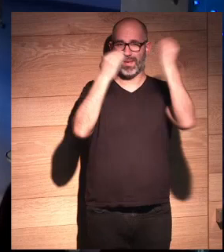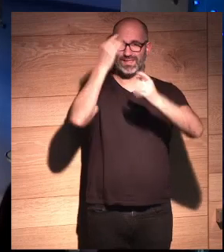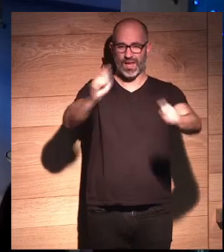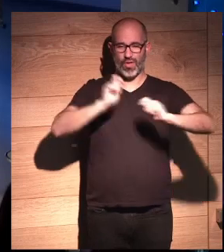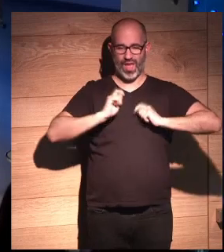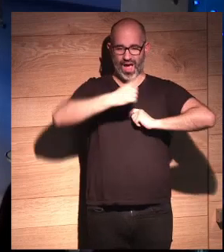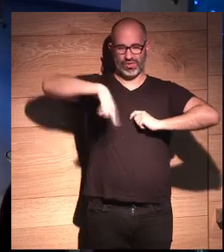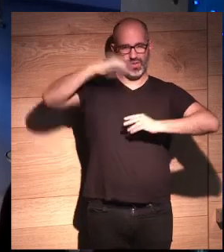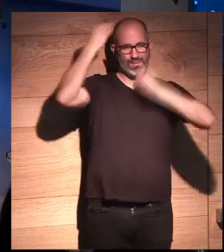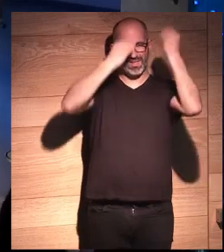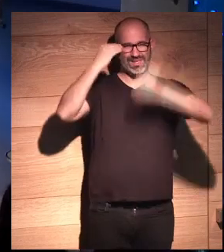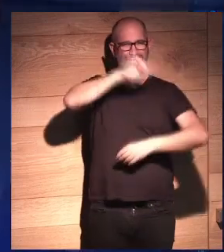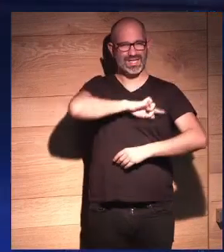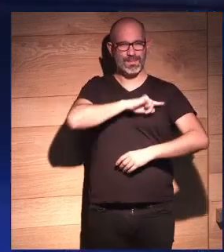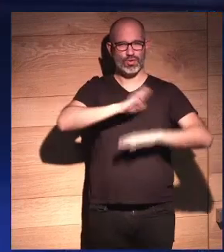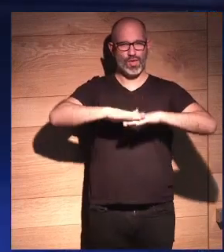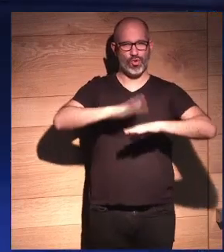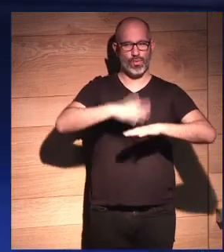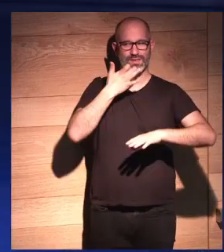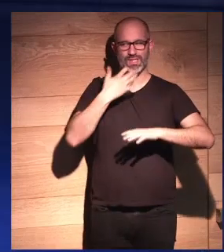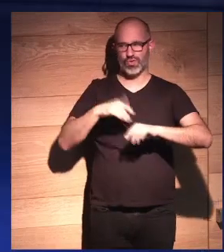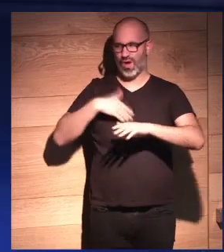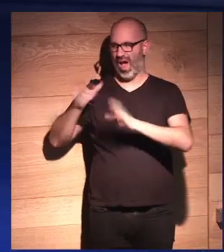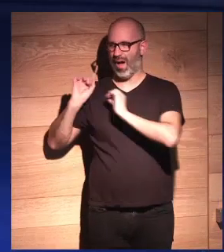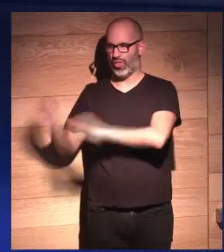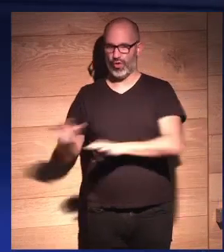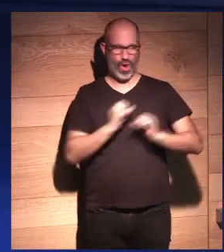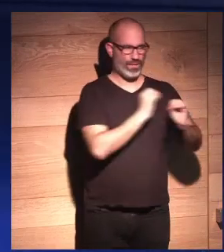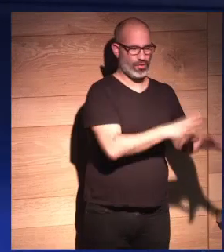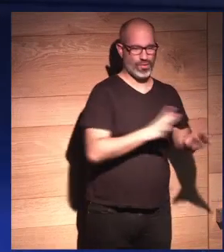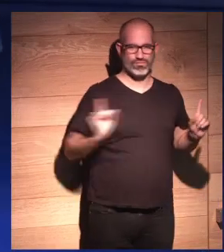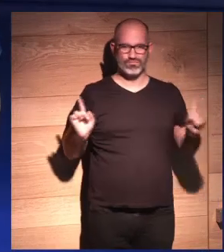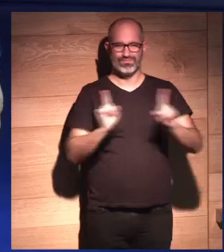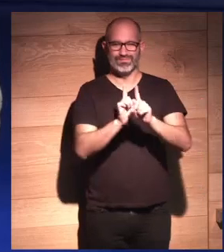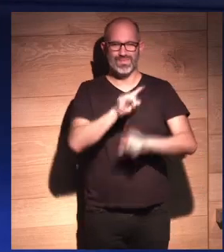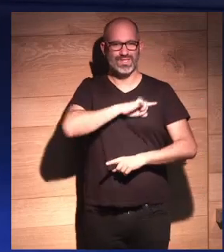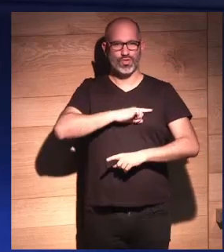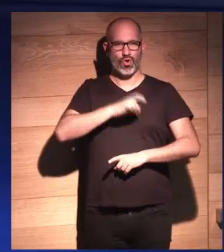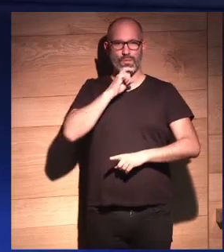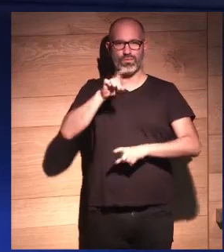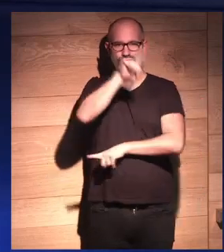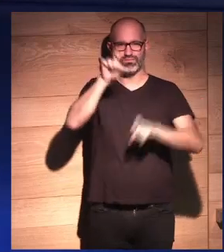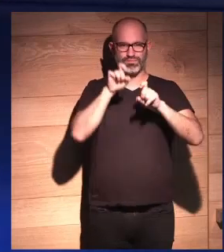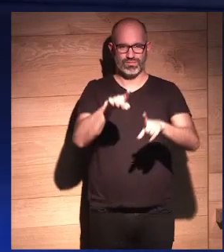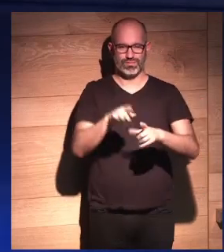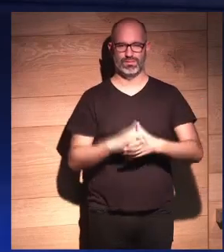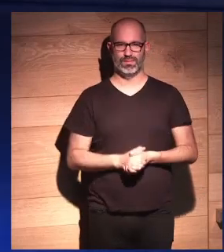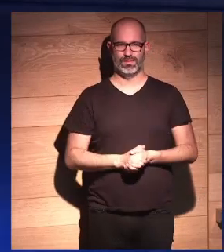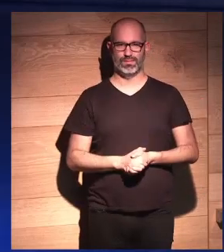reflexionar sobre el sentimiento de culpa al abandonar y el sentimiento de abandono que tiene la otra parte de la historia.